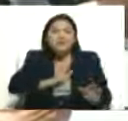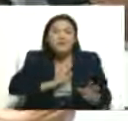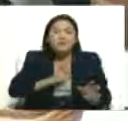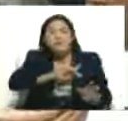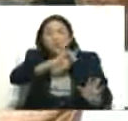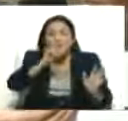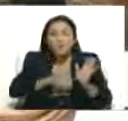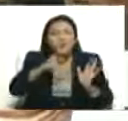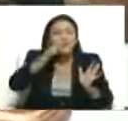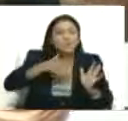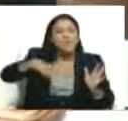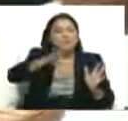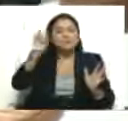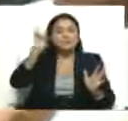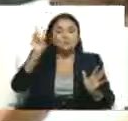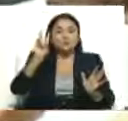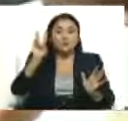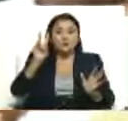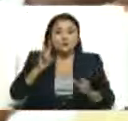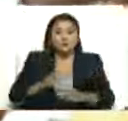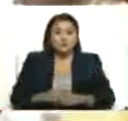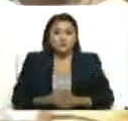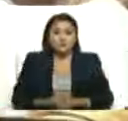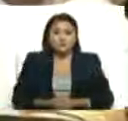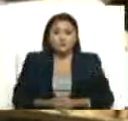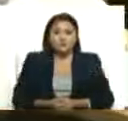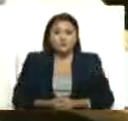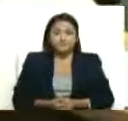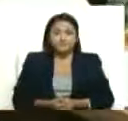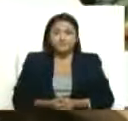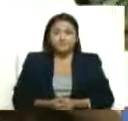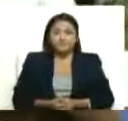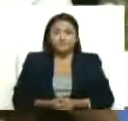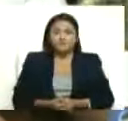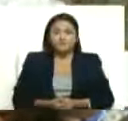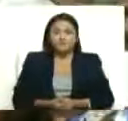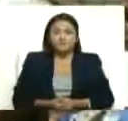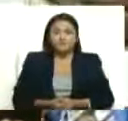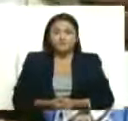al pueblo de Venezuela. Al pueblo de Venezuela.